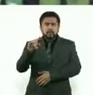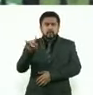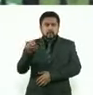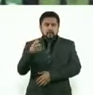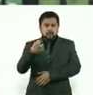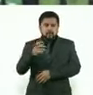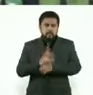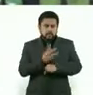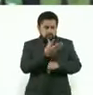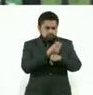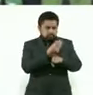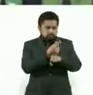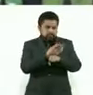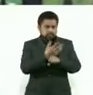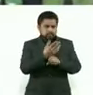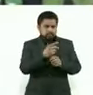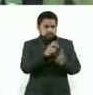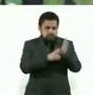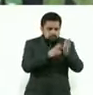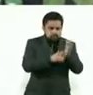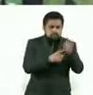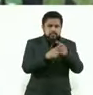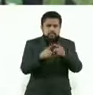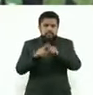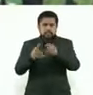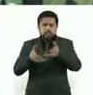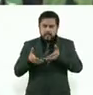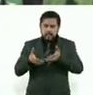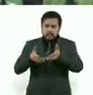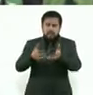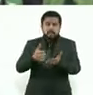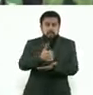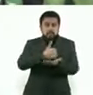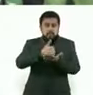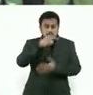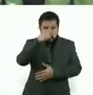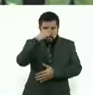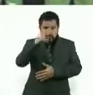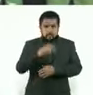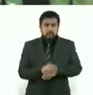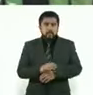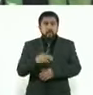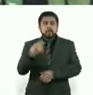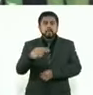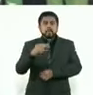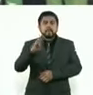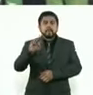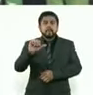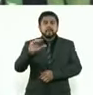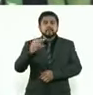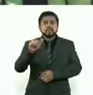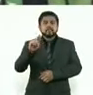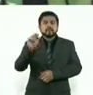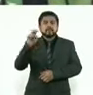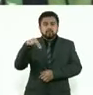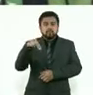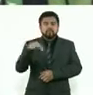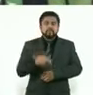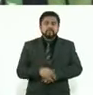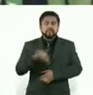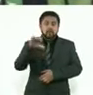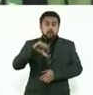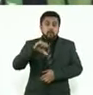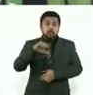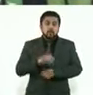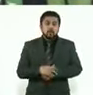de mantenimiento preventivo y correctivo en vialidades primarias de la Ciudad de México, Bachetón. Es por eso que en esta noche nos está